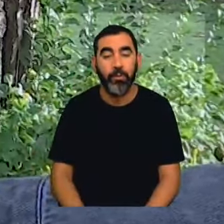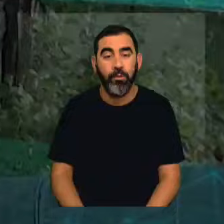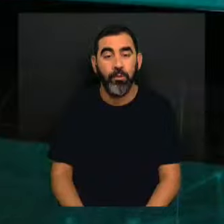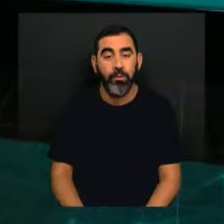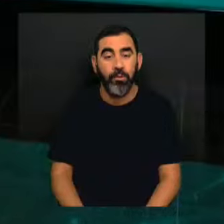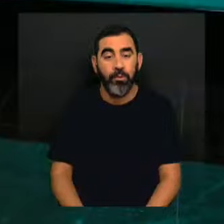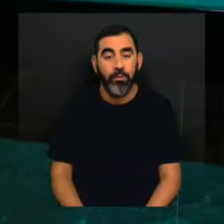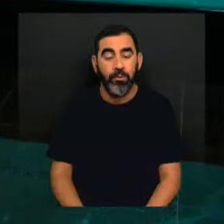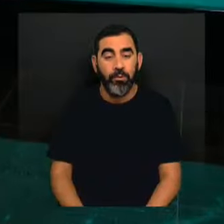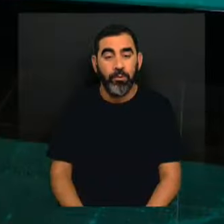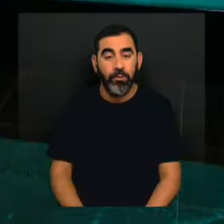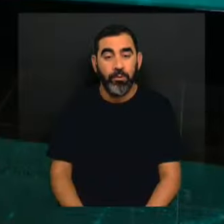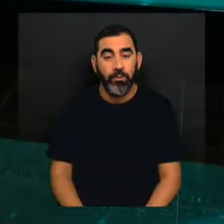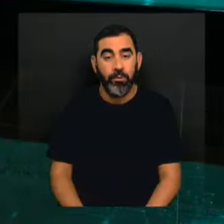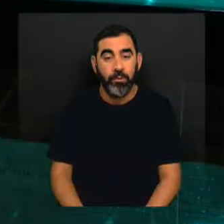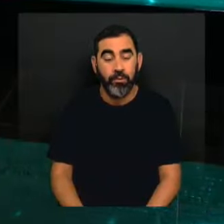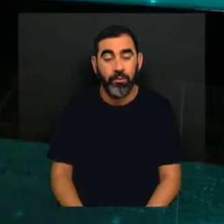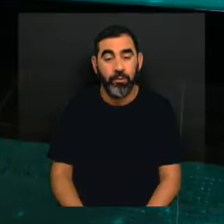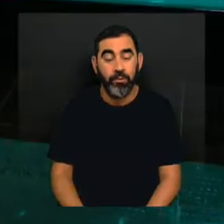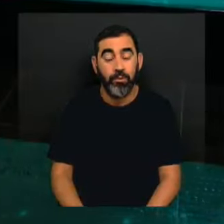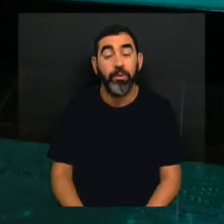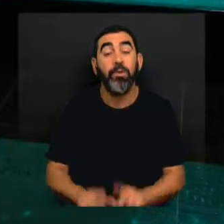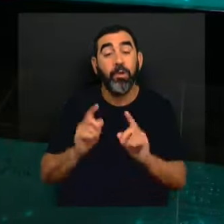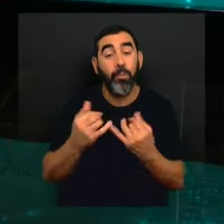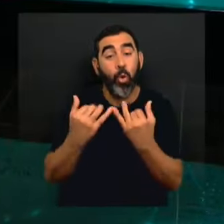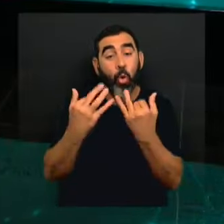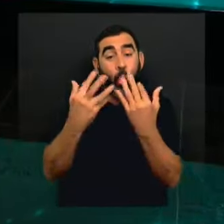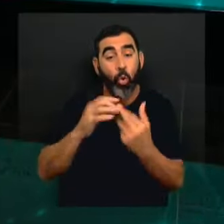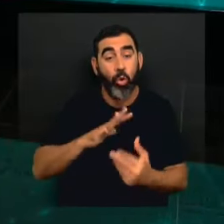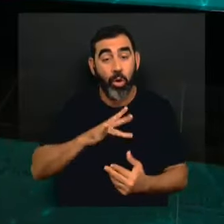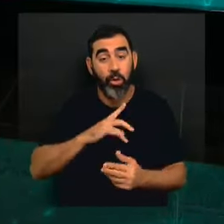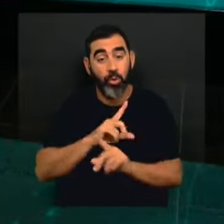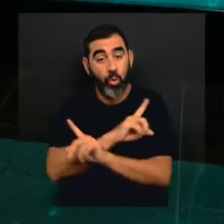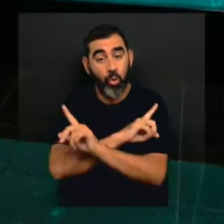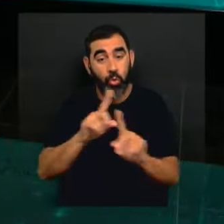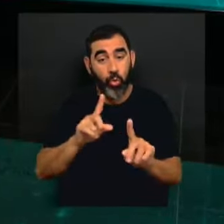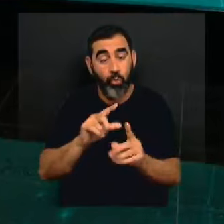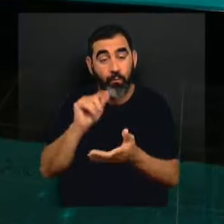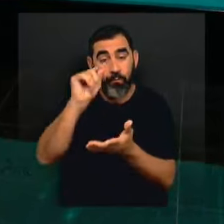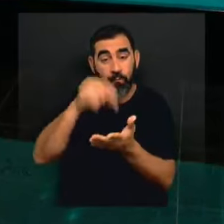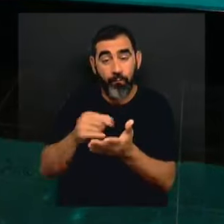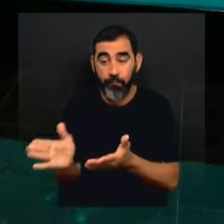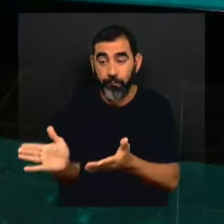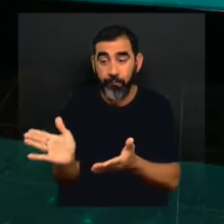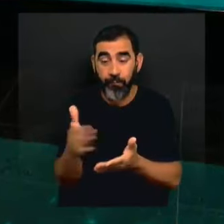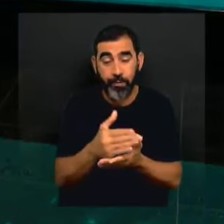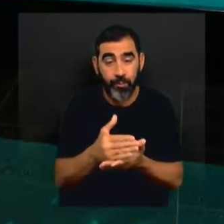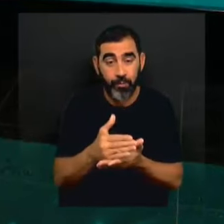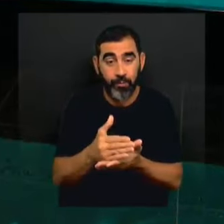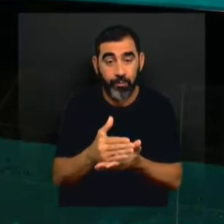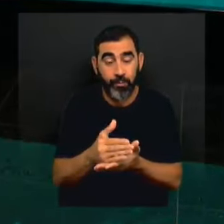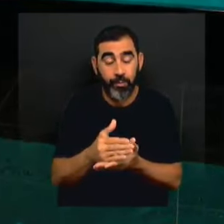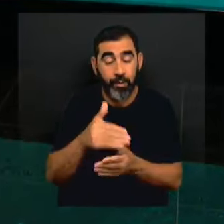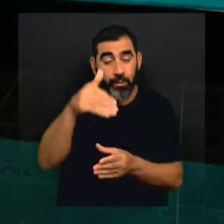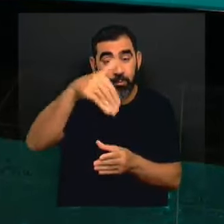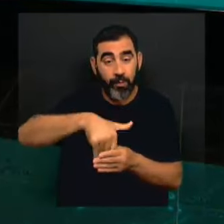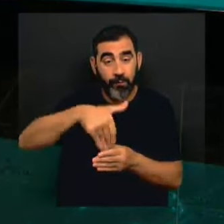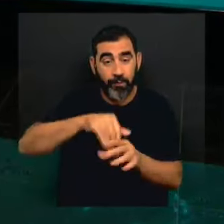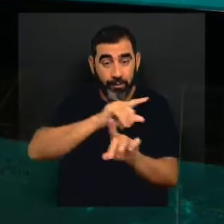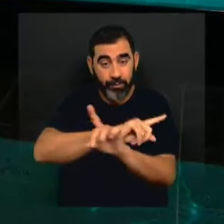precarios recordemos además que onajpu como tal no está recogiendo firmas para el